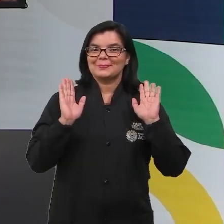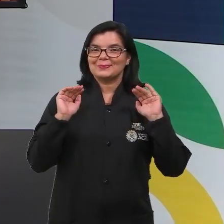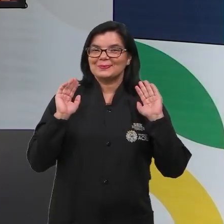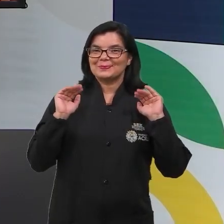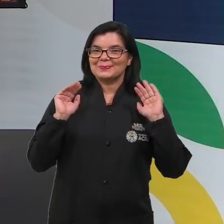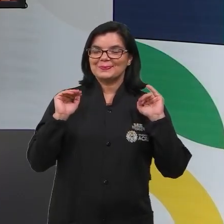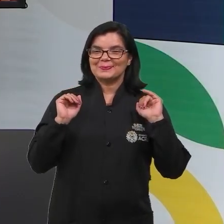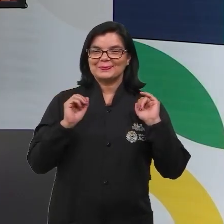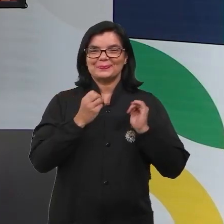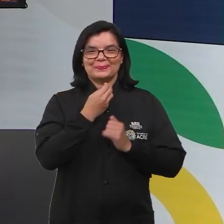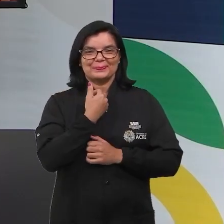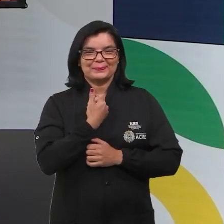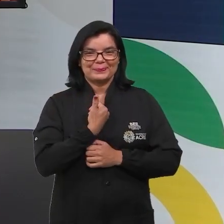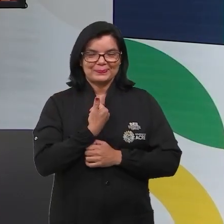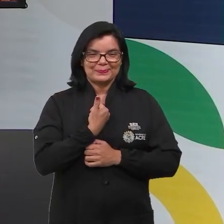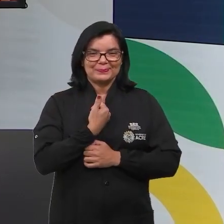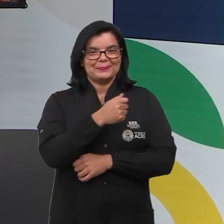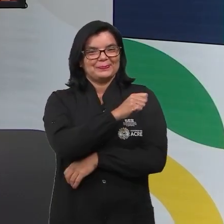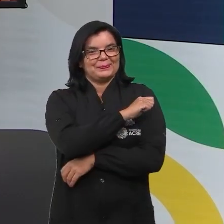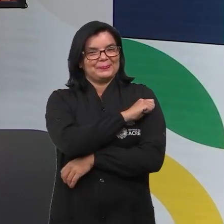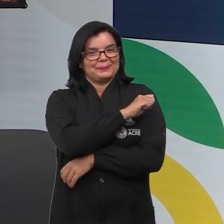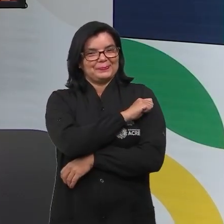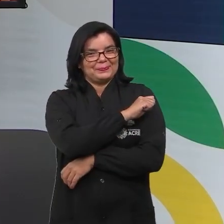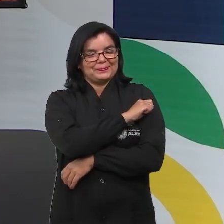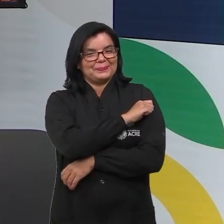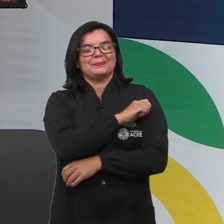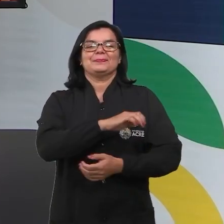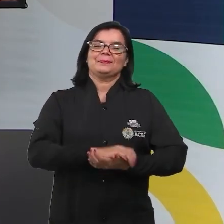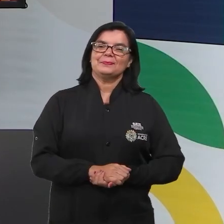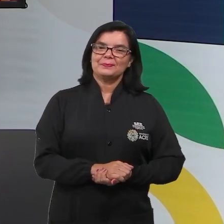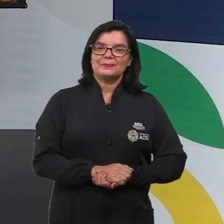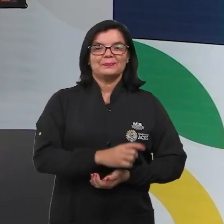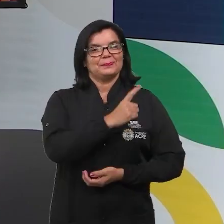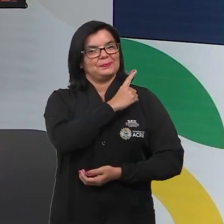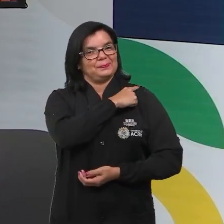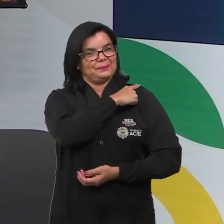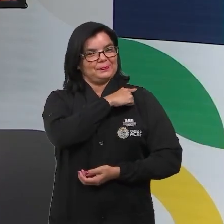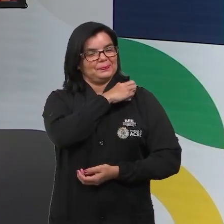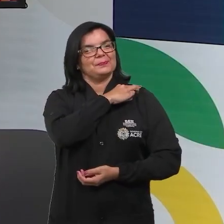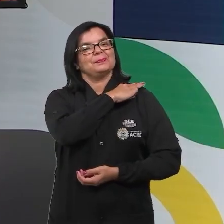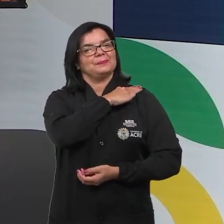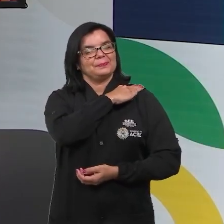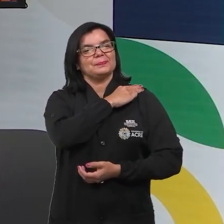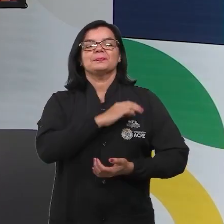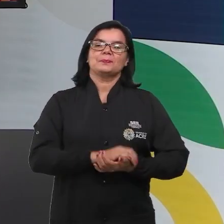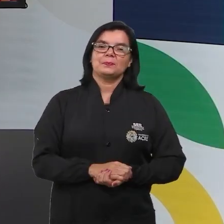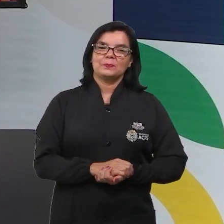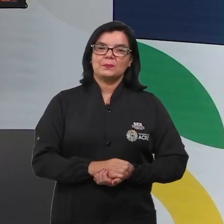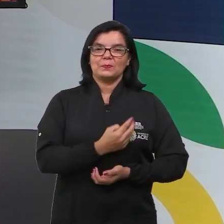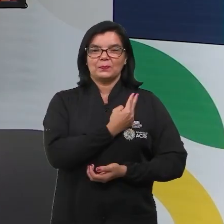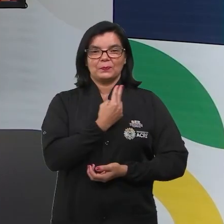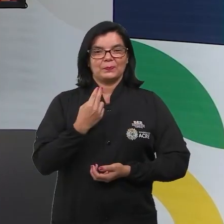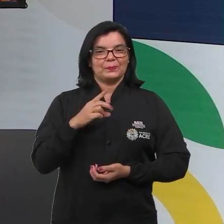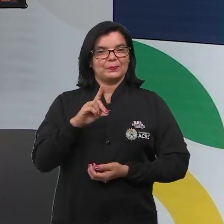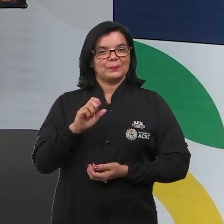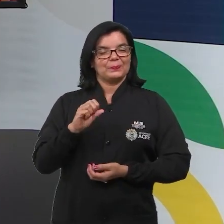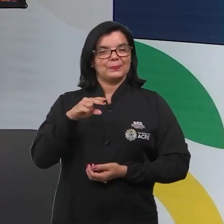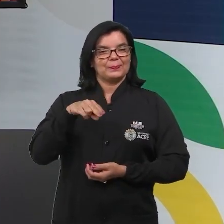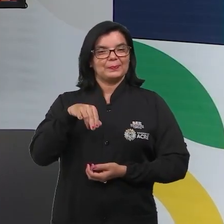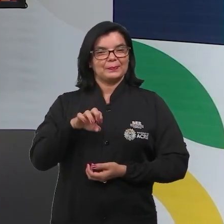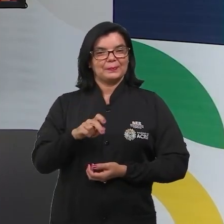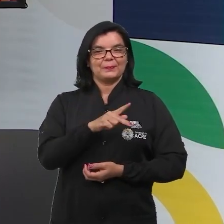Hola chicos y chicas, alumnos y alumnas, estudiantes de la primera serie de la enseñanza media. Yo soy Daniel, maestro de la lengua